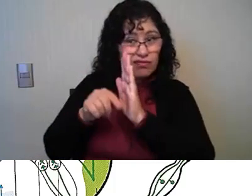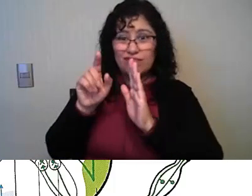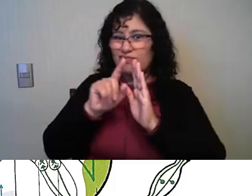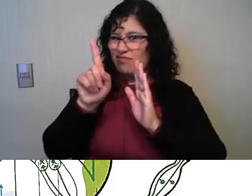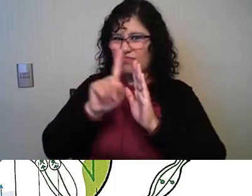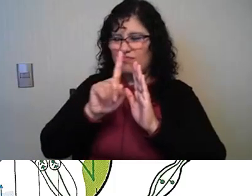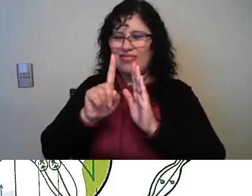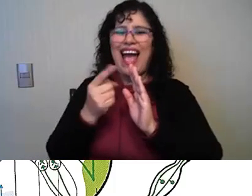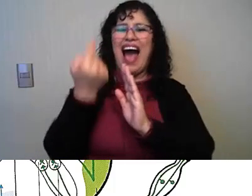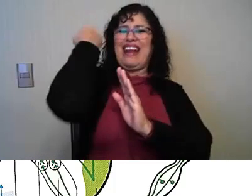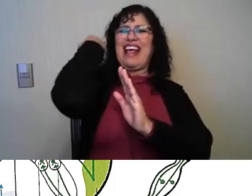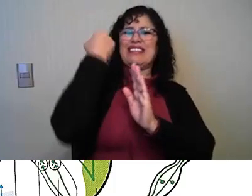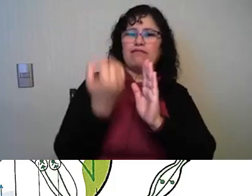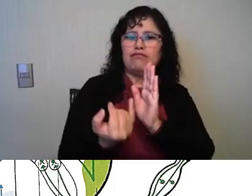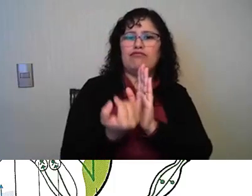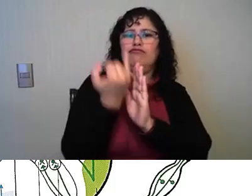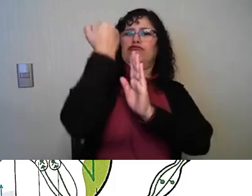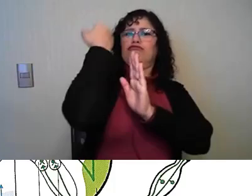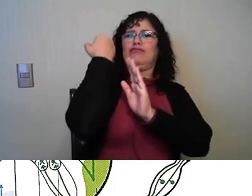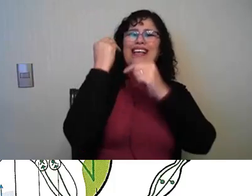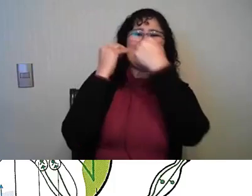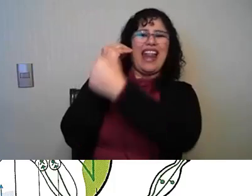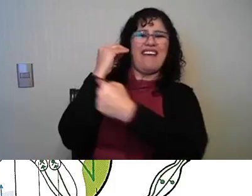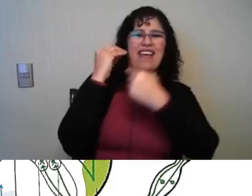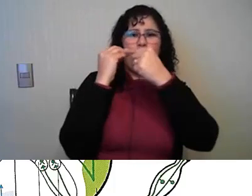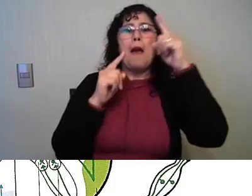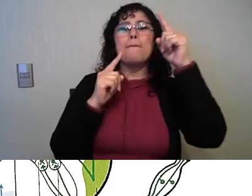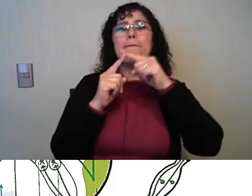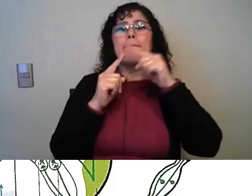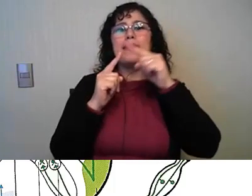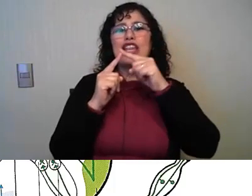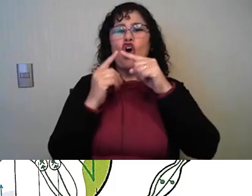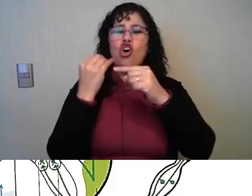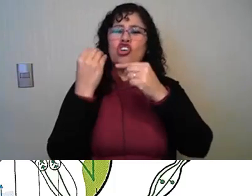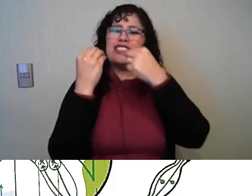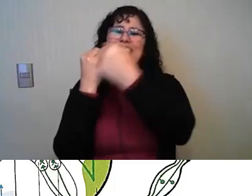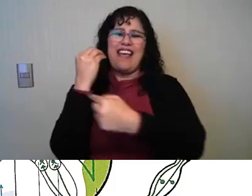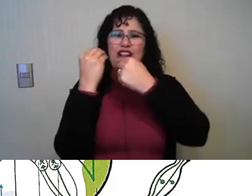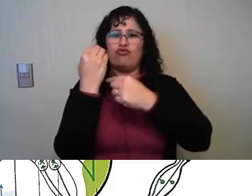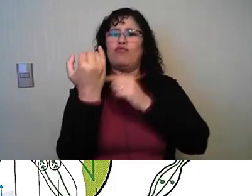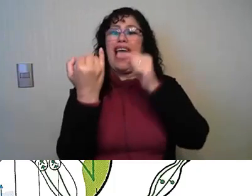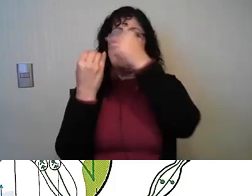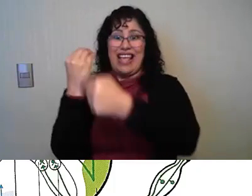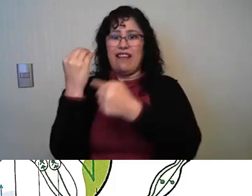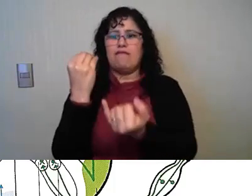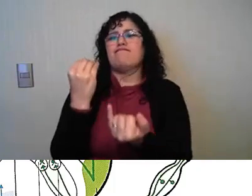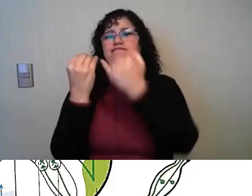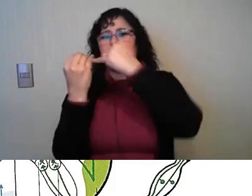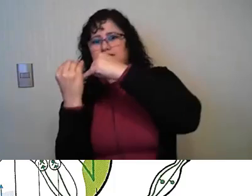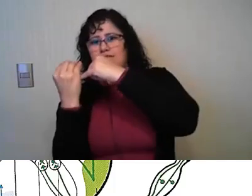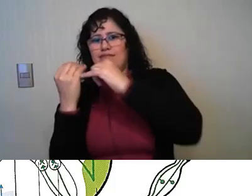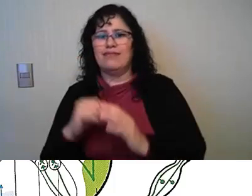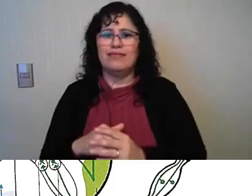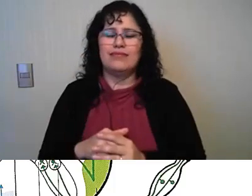cerebelo, espino cerebeloso. El anterior, que lo vamos a tomar en cuenta desde acá,